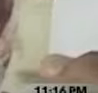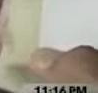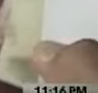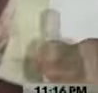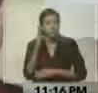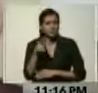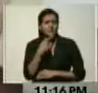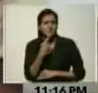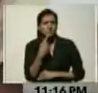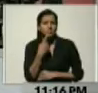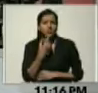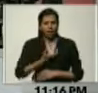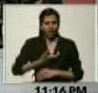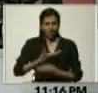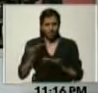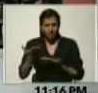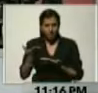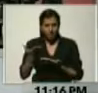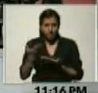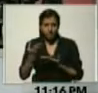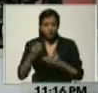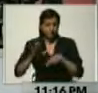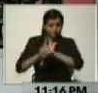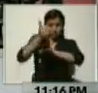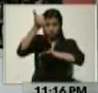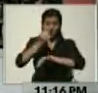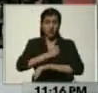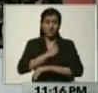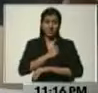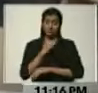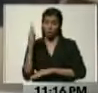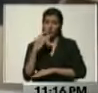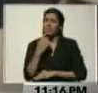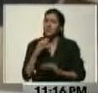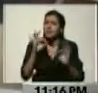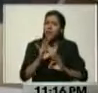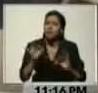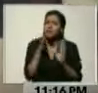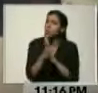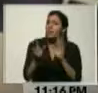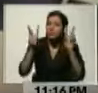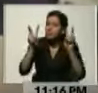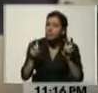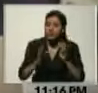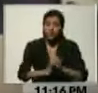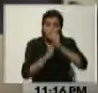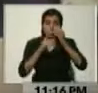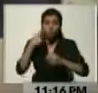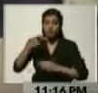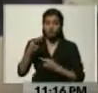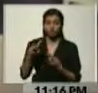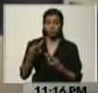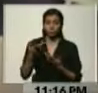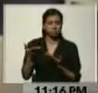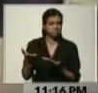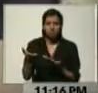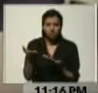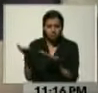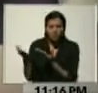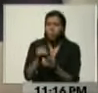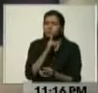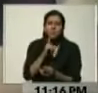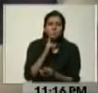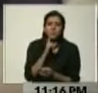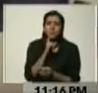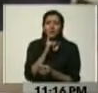Muchacho, yo creo, porque la jerarquía eclesiástica no ha dicho nada de esto, ¿verdad? Los dirigentes políticos, ¿cómo se llama?